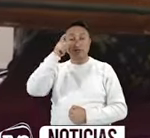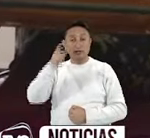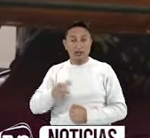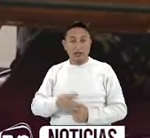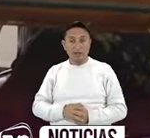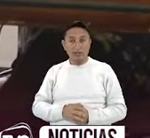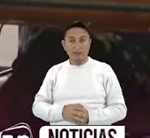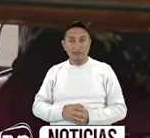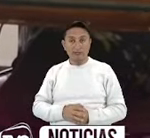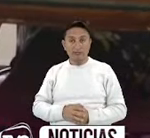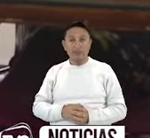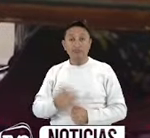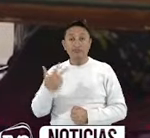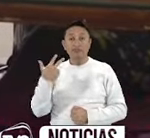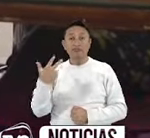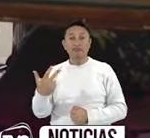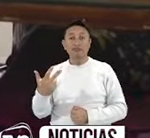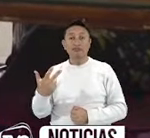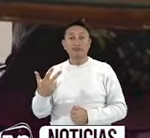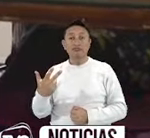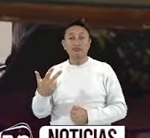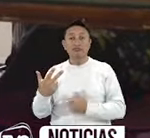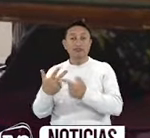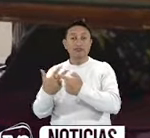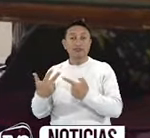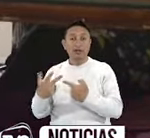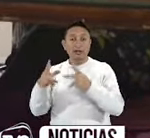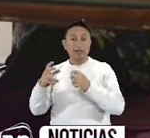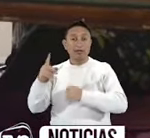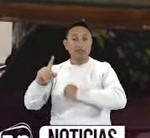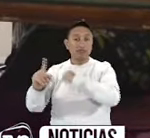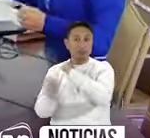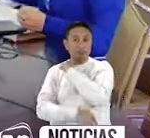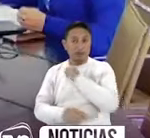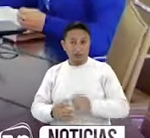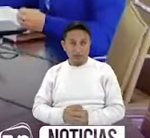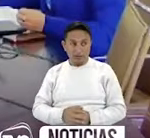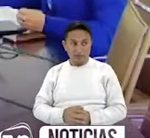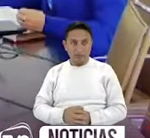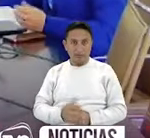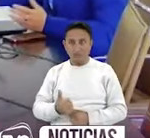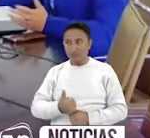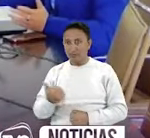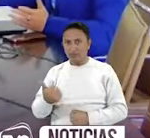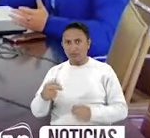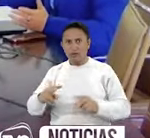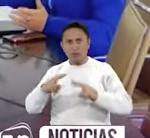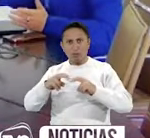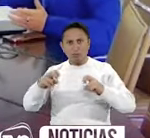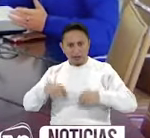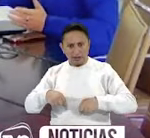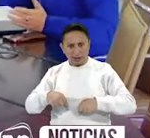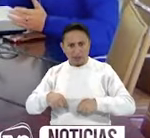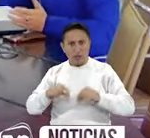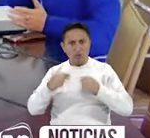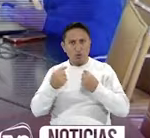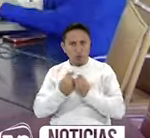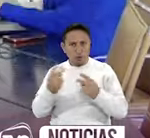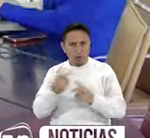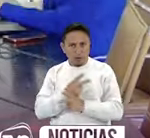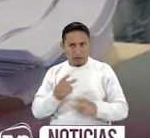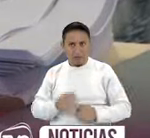ellos dedicados a materia penal, en donde se supone, donde tienen que investigar precisamente delincuencia organizada.